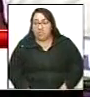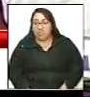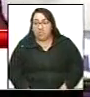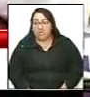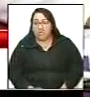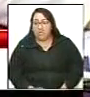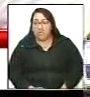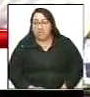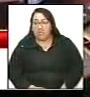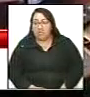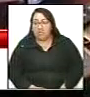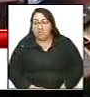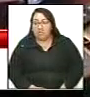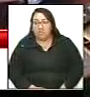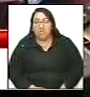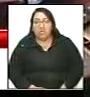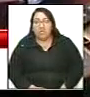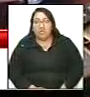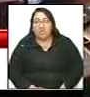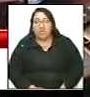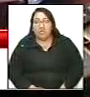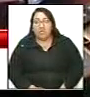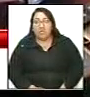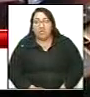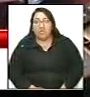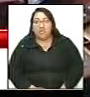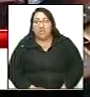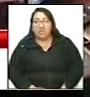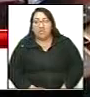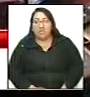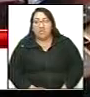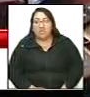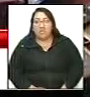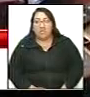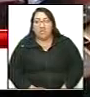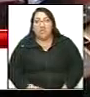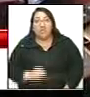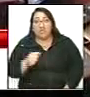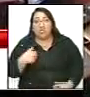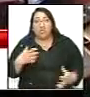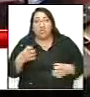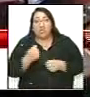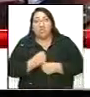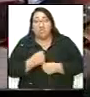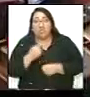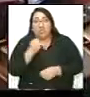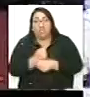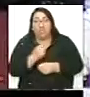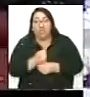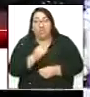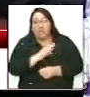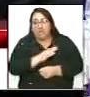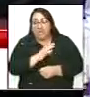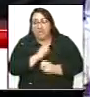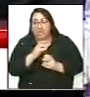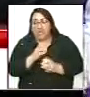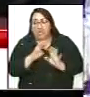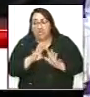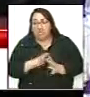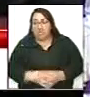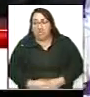ley. A ver, efectivamente, como es de público conocimiento, yo asumo las funciones como fiscal de la Nación el día